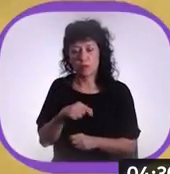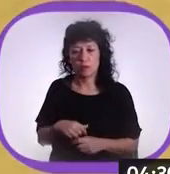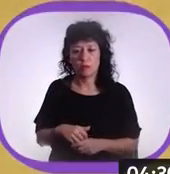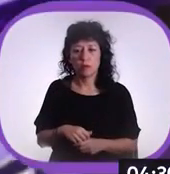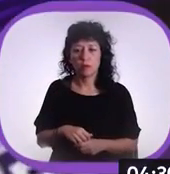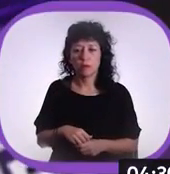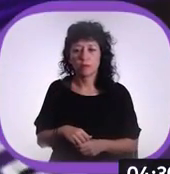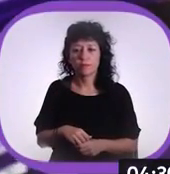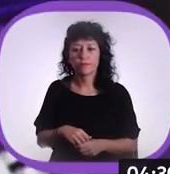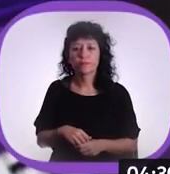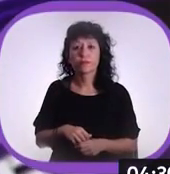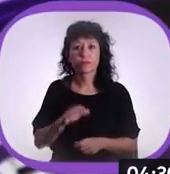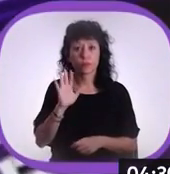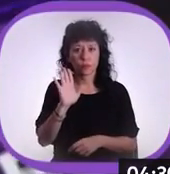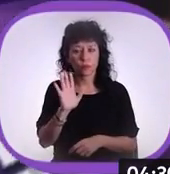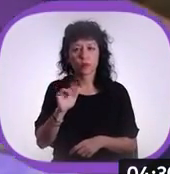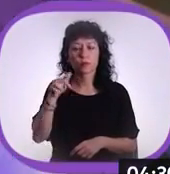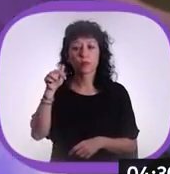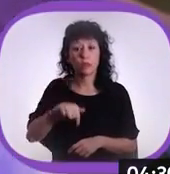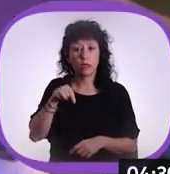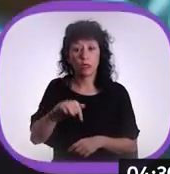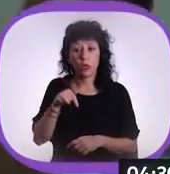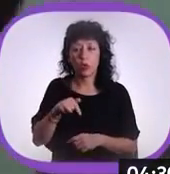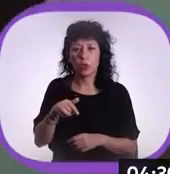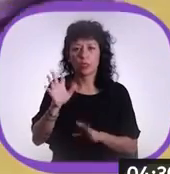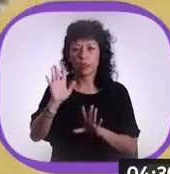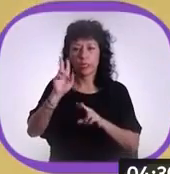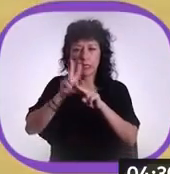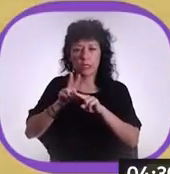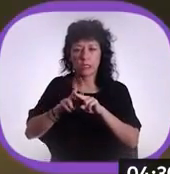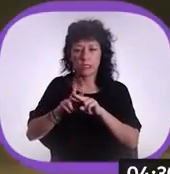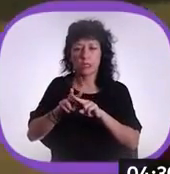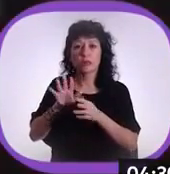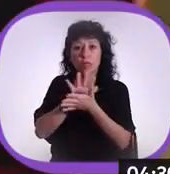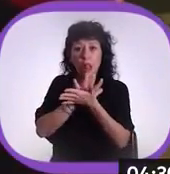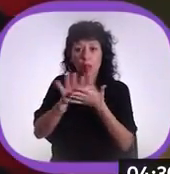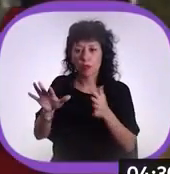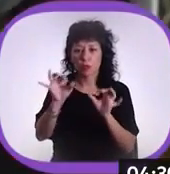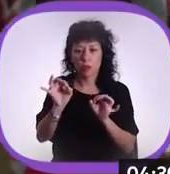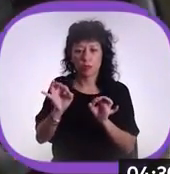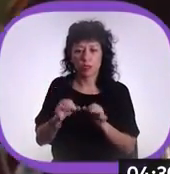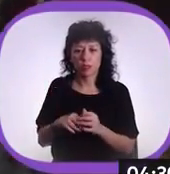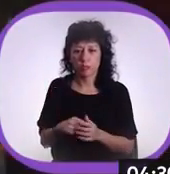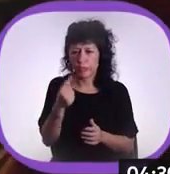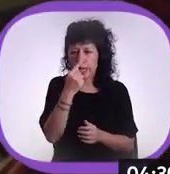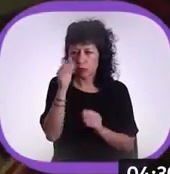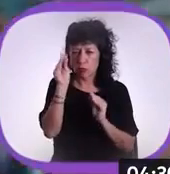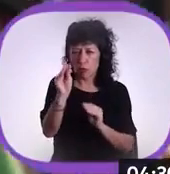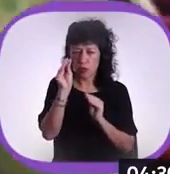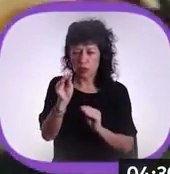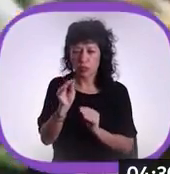¡Ahora le voy a dar a mi ancestro una limpieza sónica completa! ¡Miren qué sucia nariz!